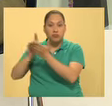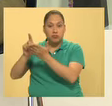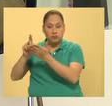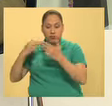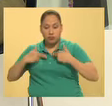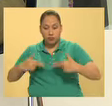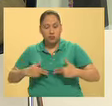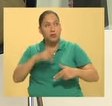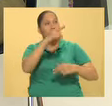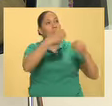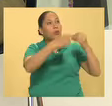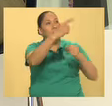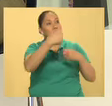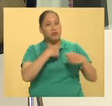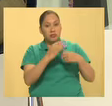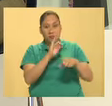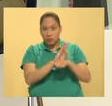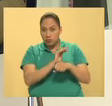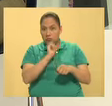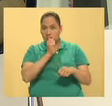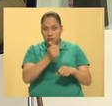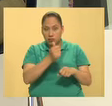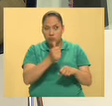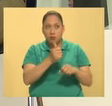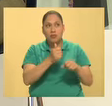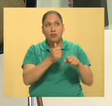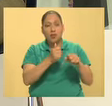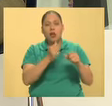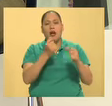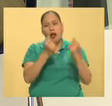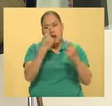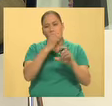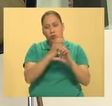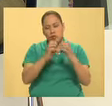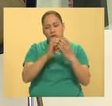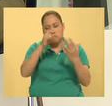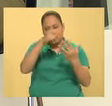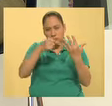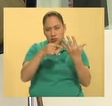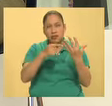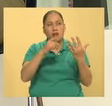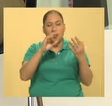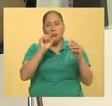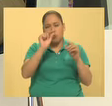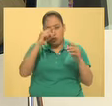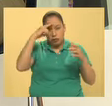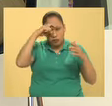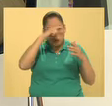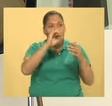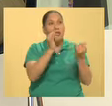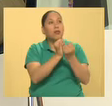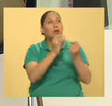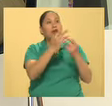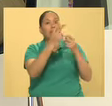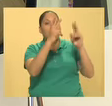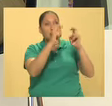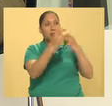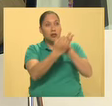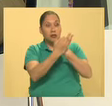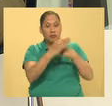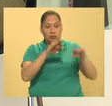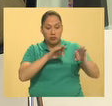te favoreció en la sentencia, pero en algunos aspectos, porque es un poco complejo, ni en asuntos laborales tiene